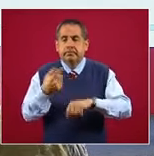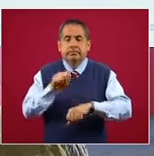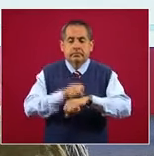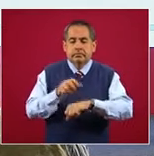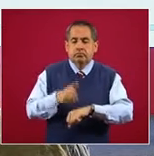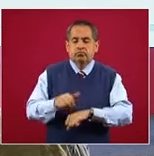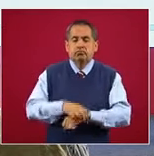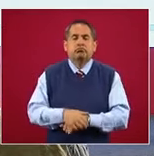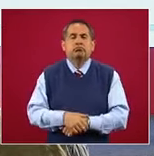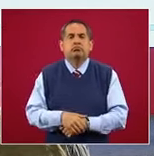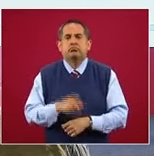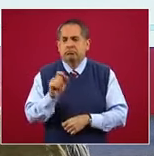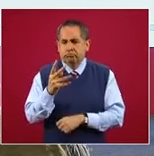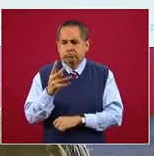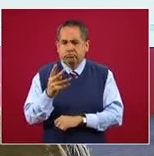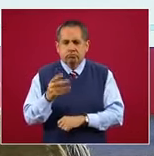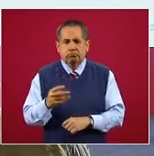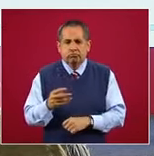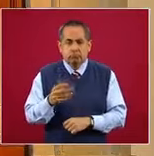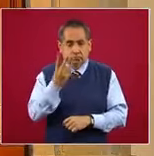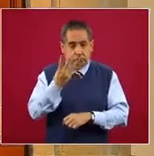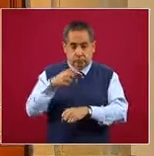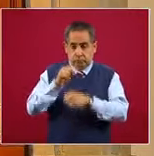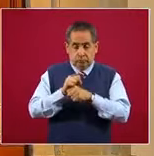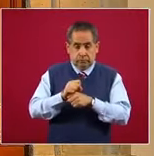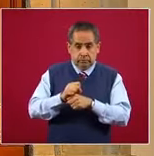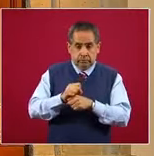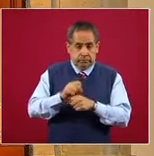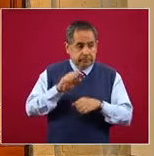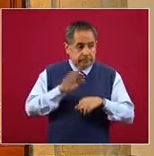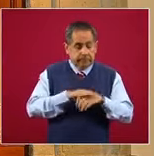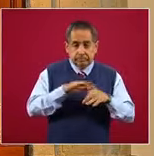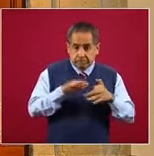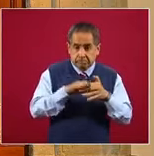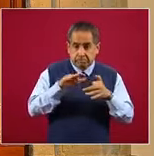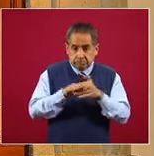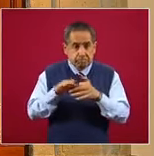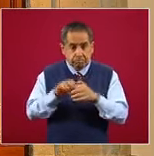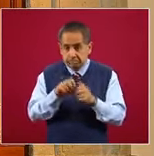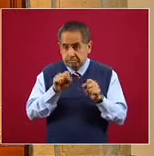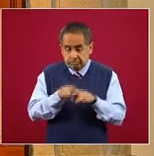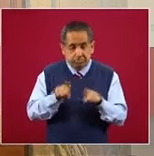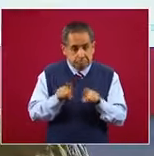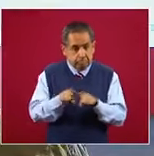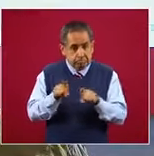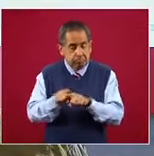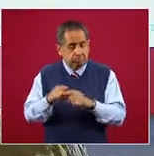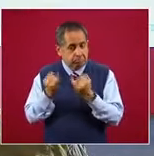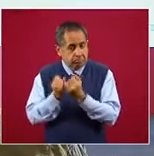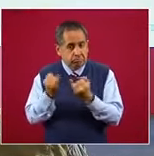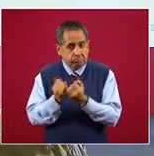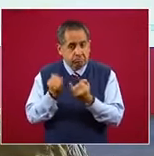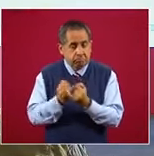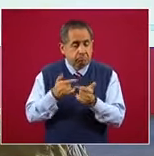semana 24, y estos son ya 4 semanas consecutivas de las que están graficadas, recordemos que